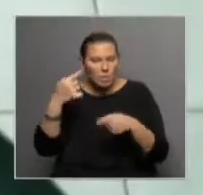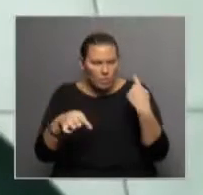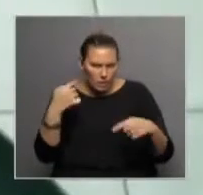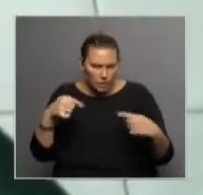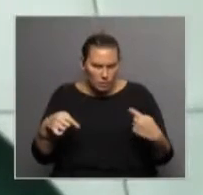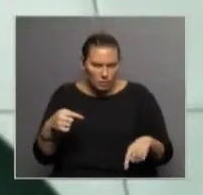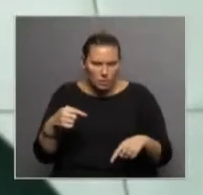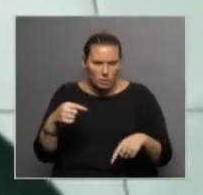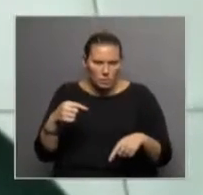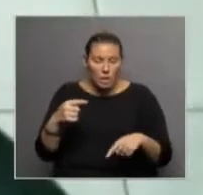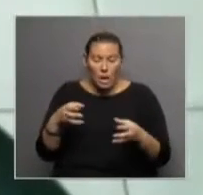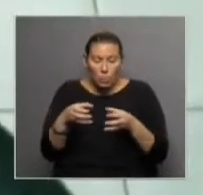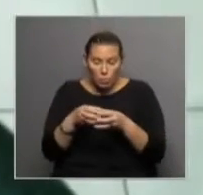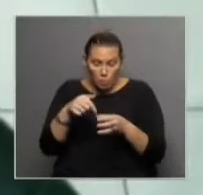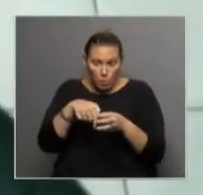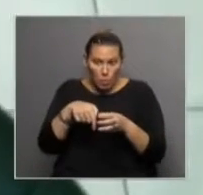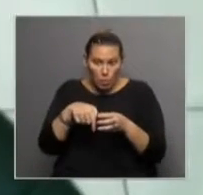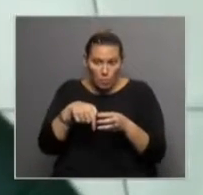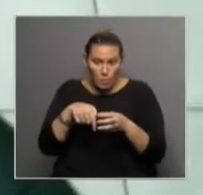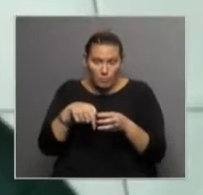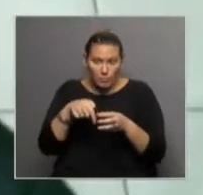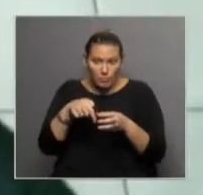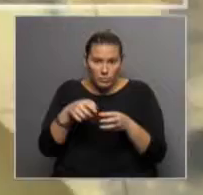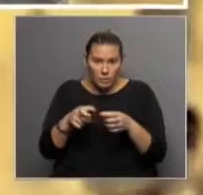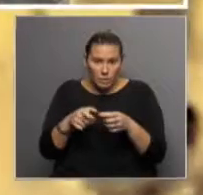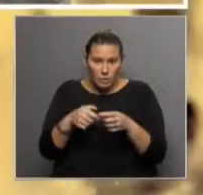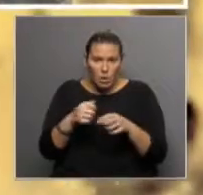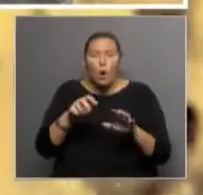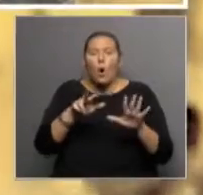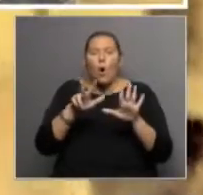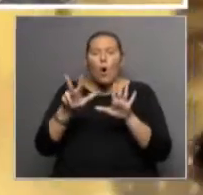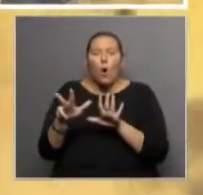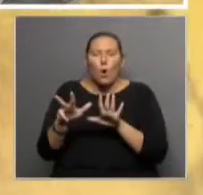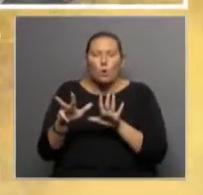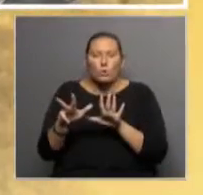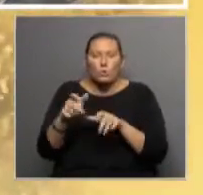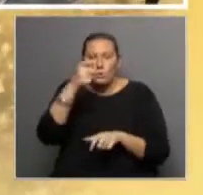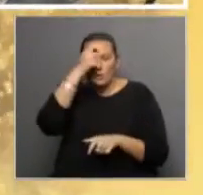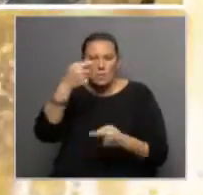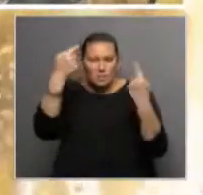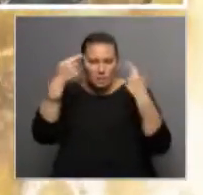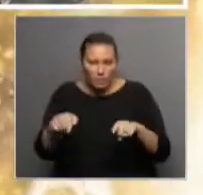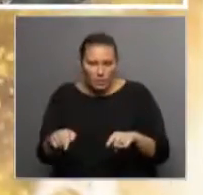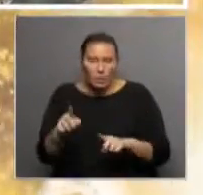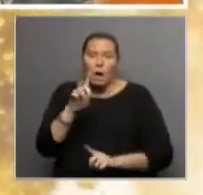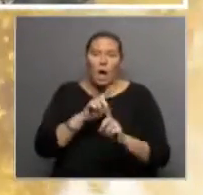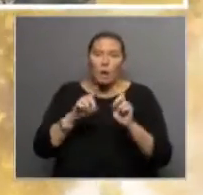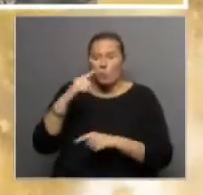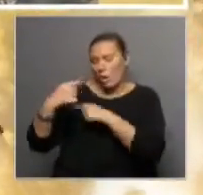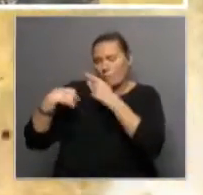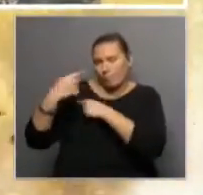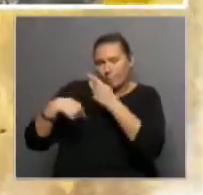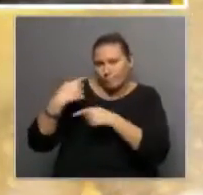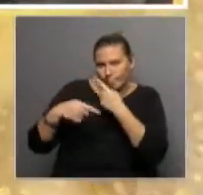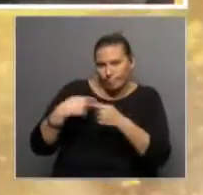Eso quiere decir que en el equipo tenemos unas 8 disciplinas científicas, algunas tradicionales dentro